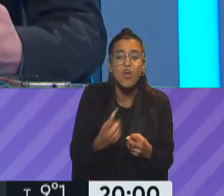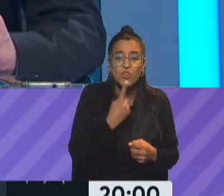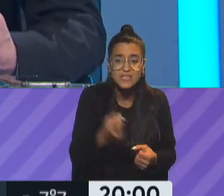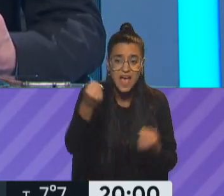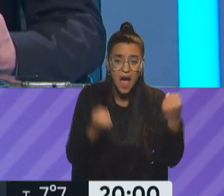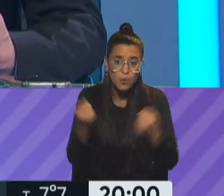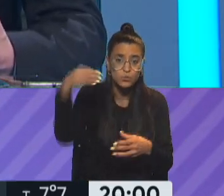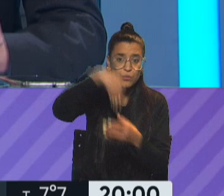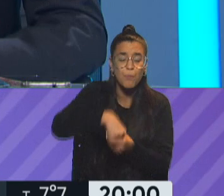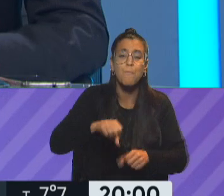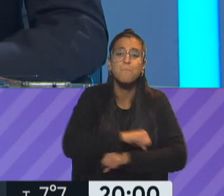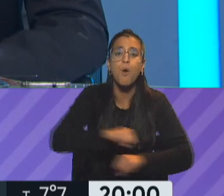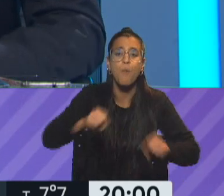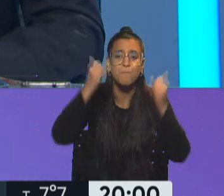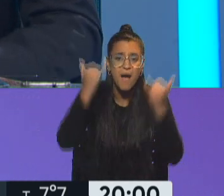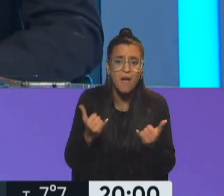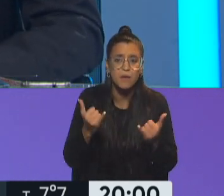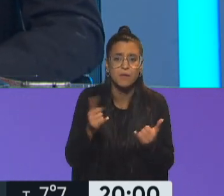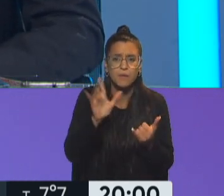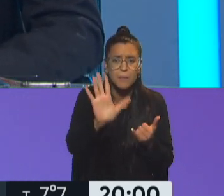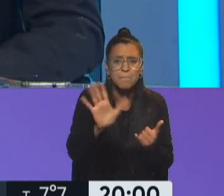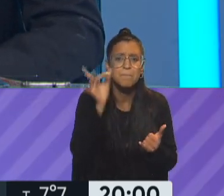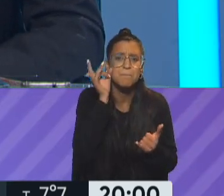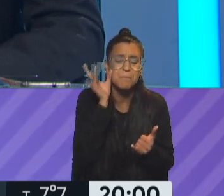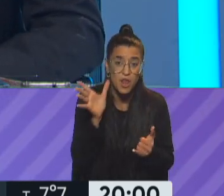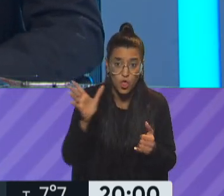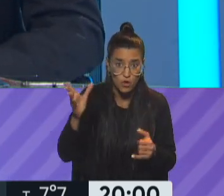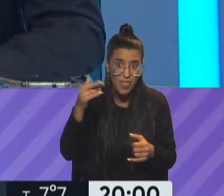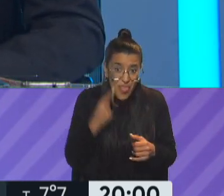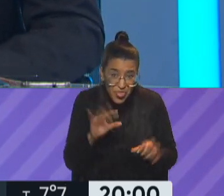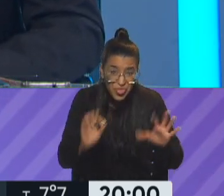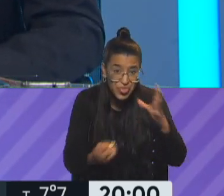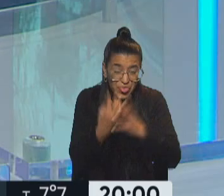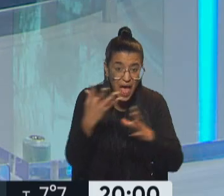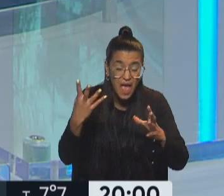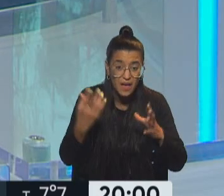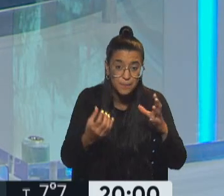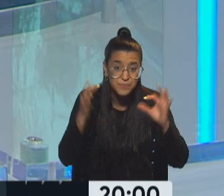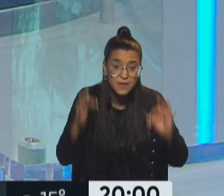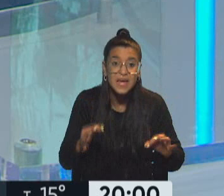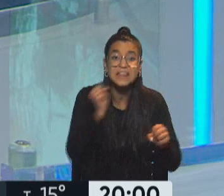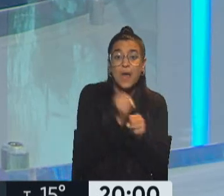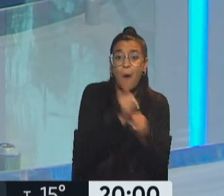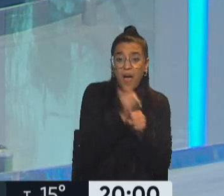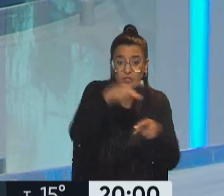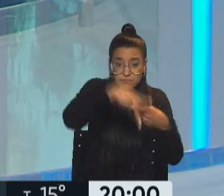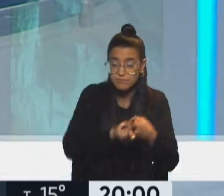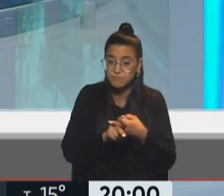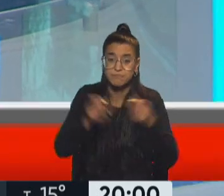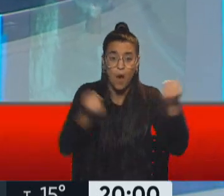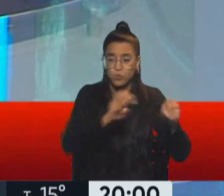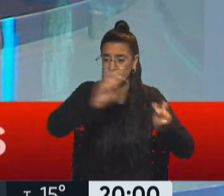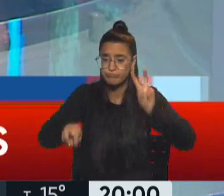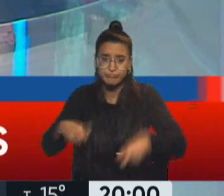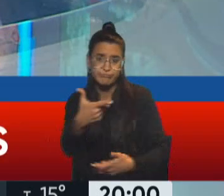auto había una bomba molotov con la cual pensaban, a plena luz del día, ¿no? Sí, para sí, entender, claro, lo que está pasando. Estaba trabajando en su taller, se bajaron del auto, uh-huh,